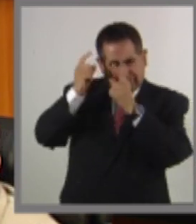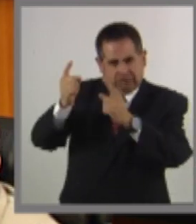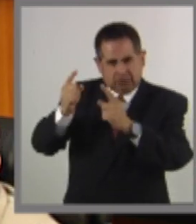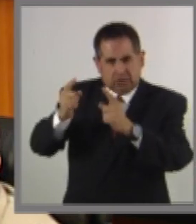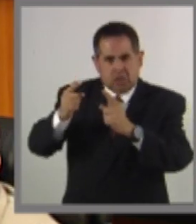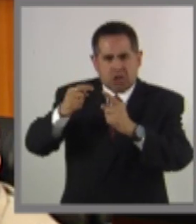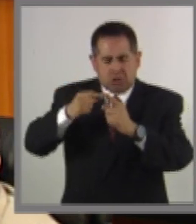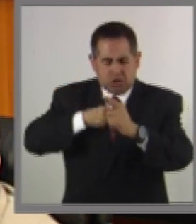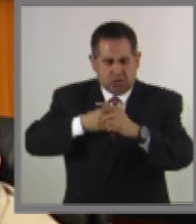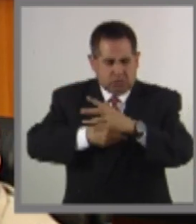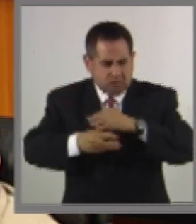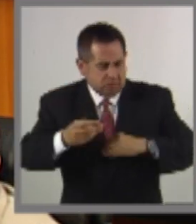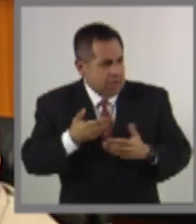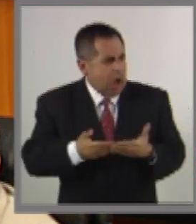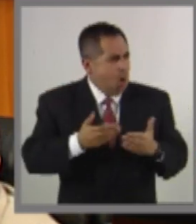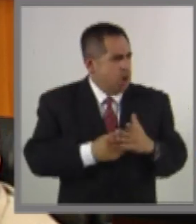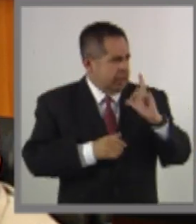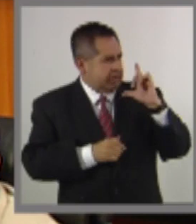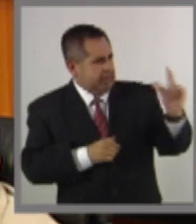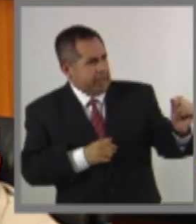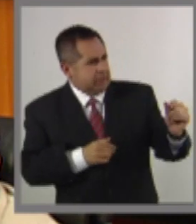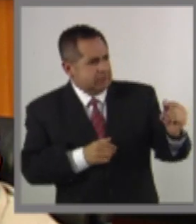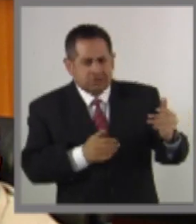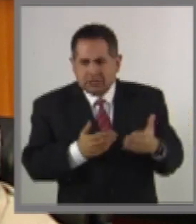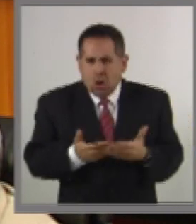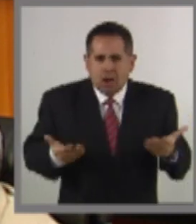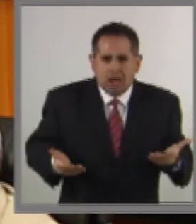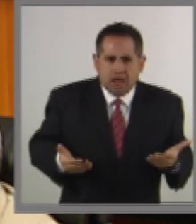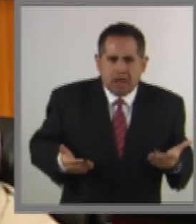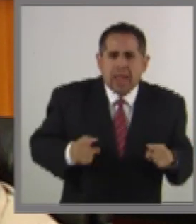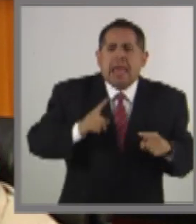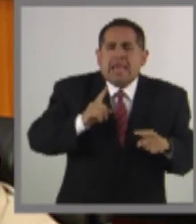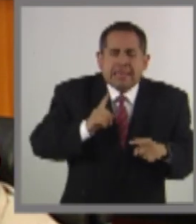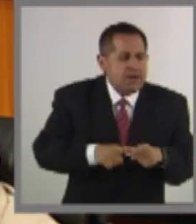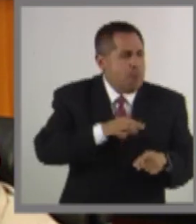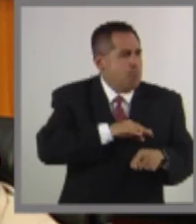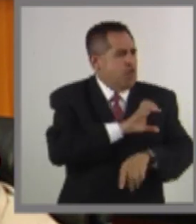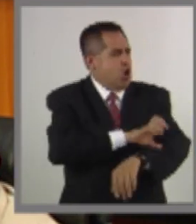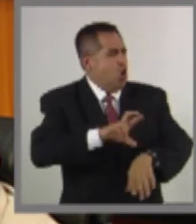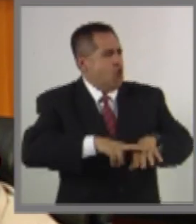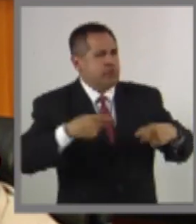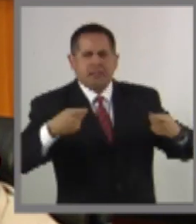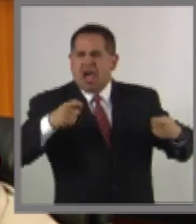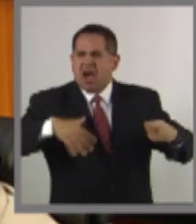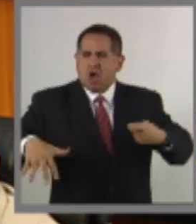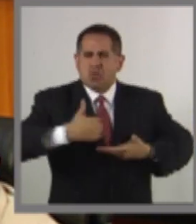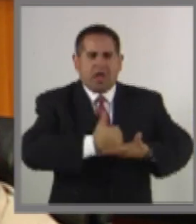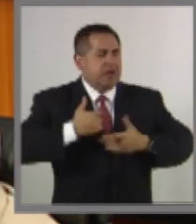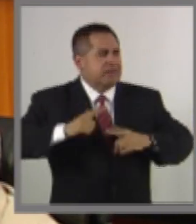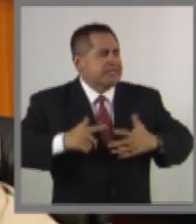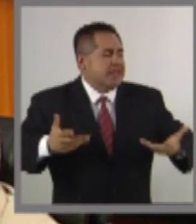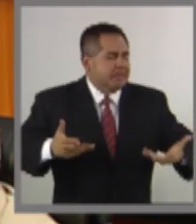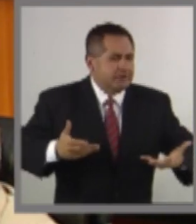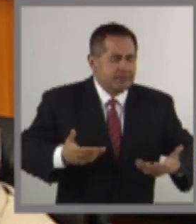me pregunto, ahora que te vas, y ahora, ¿quién podrá coordinarnos? Gracias, Miguel.